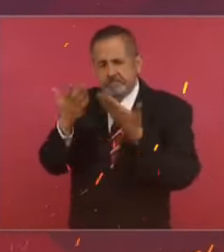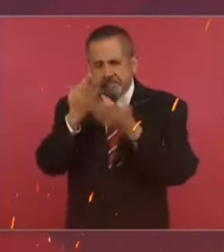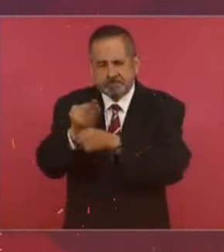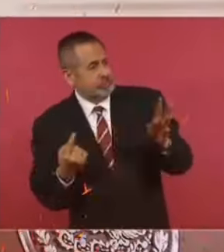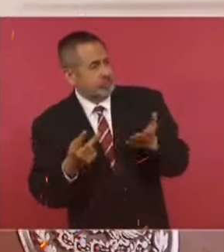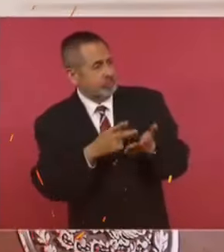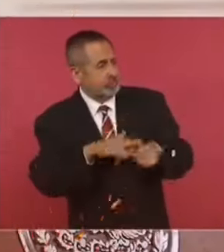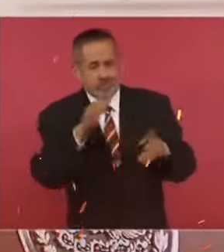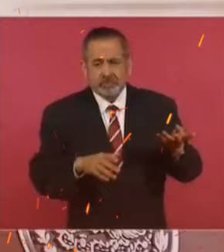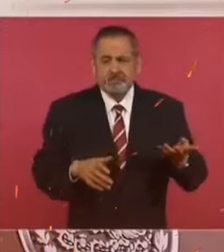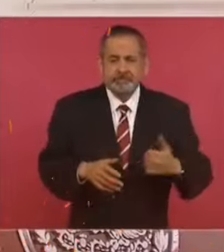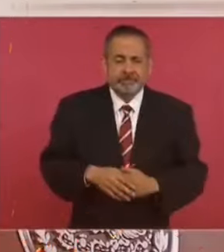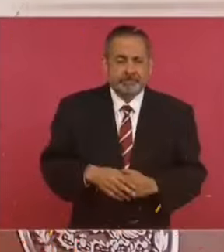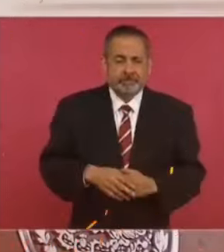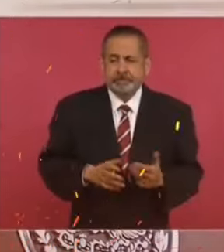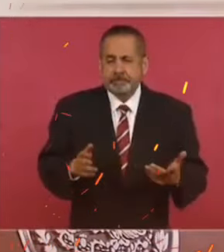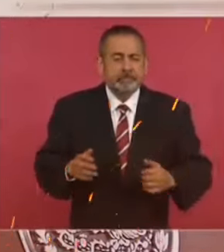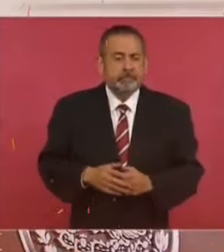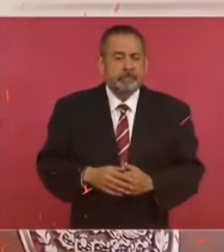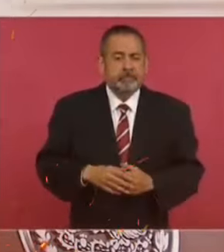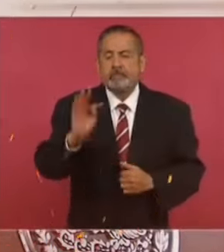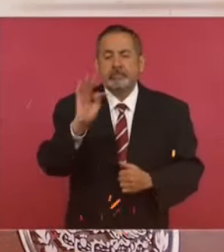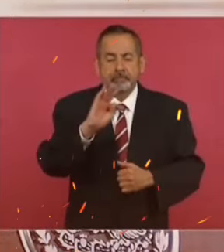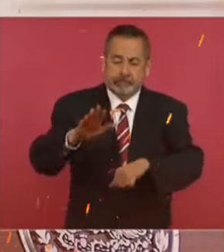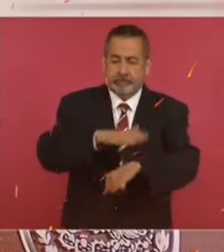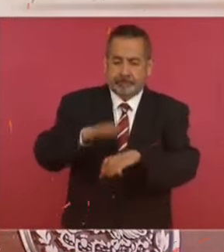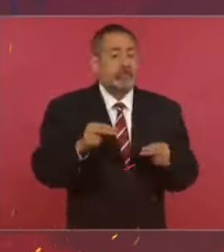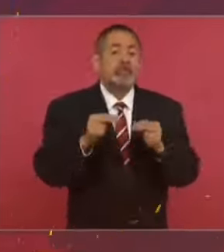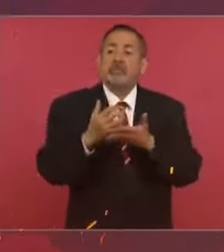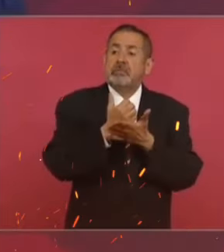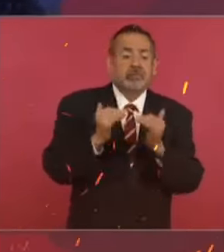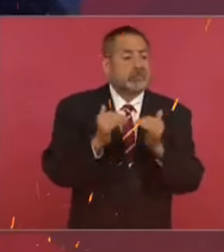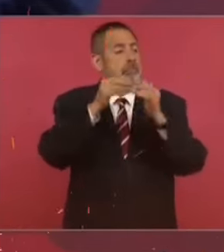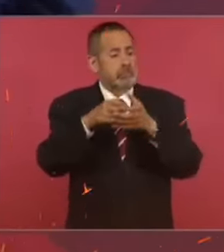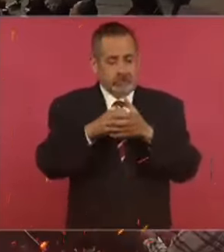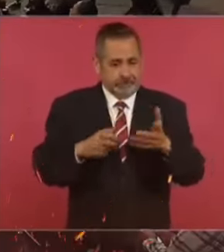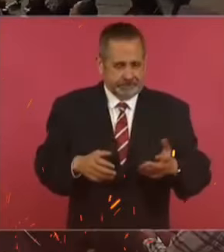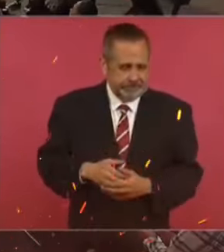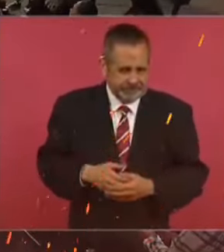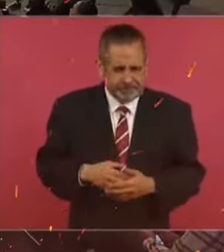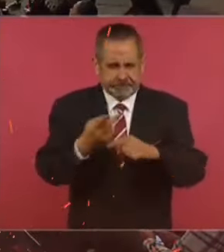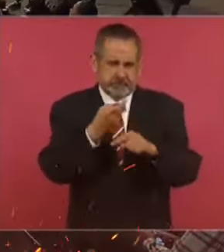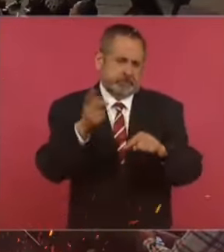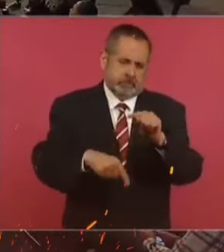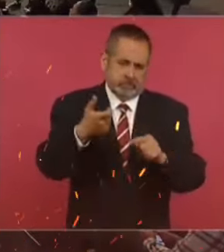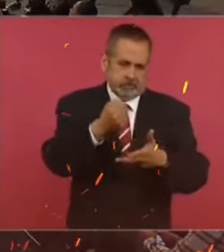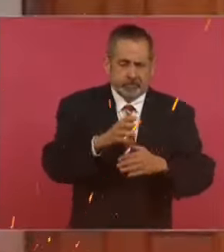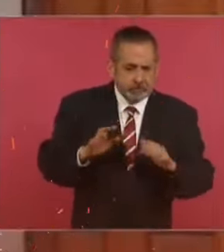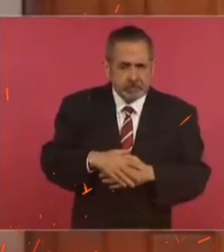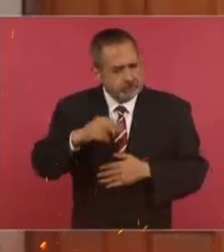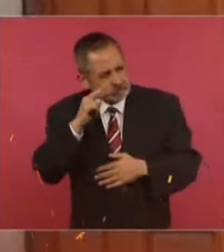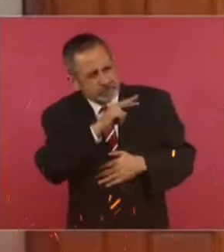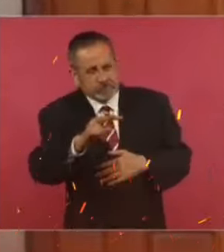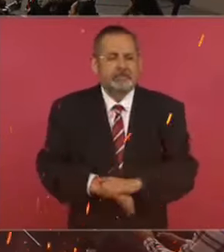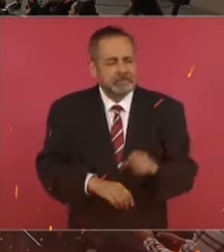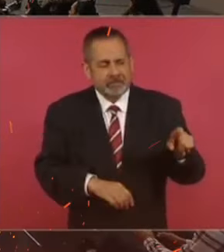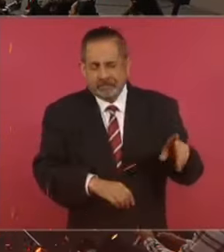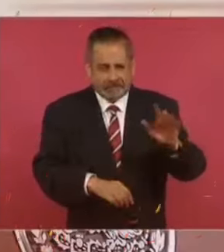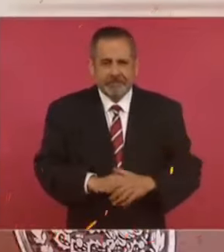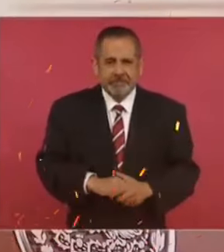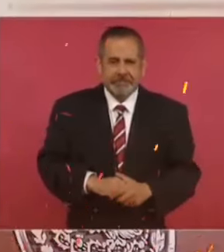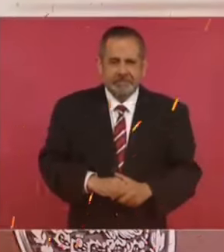de familias pobres. Ahora, si se aprueba en el Congreso, bueno, ¿qué va a pasar? Porque ahí vi a los dirigentes del PRIAN.